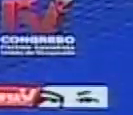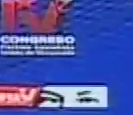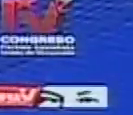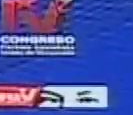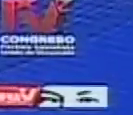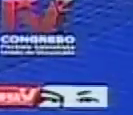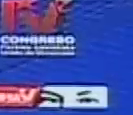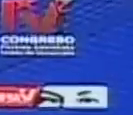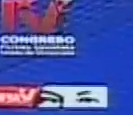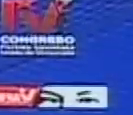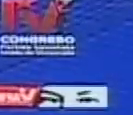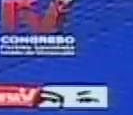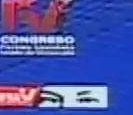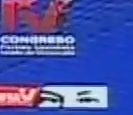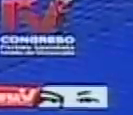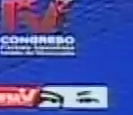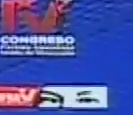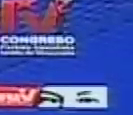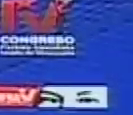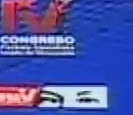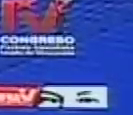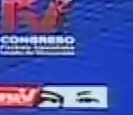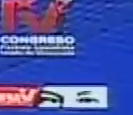que han cumplido un papel tremendo, lo sé,